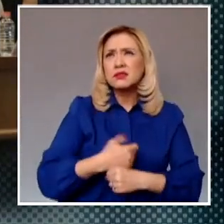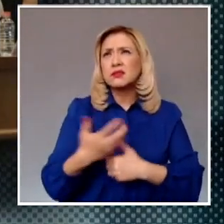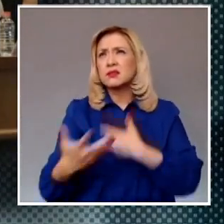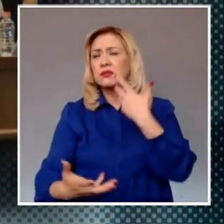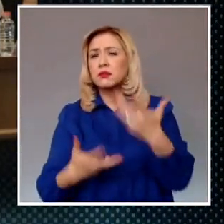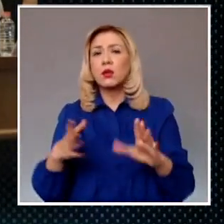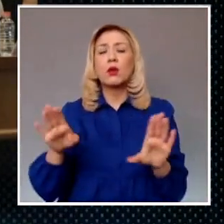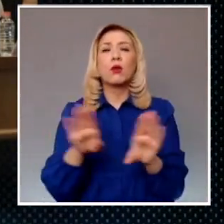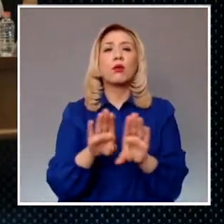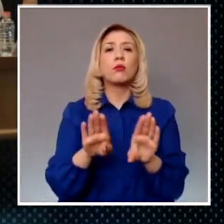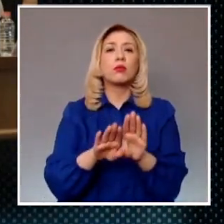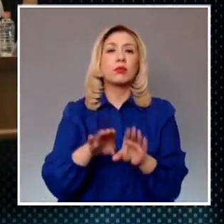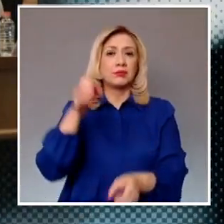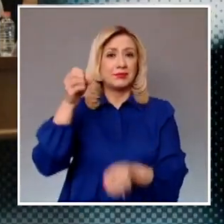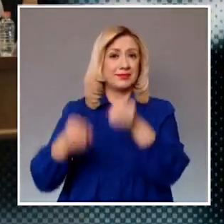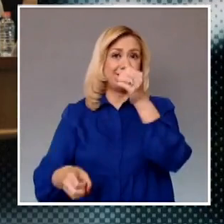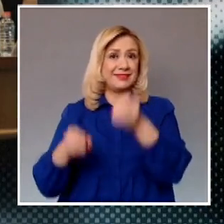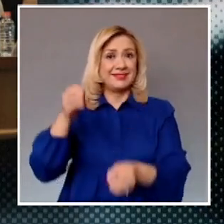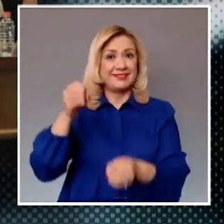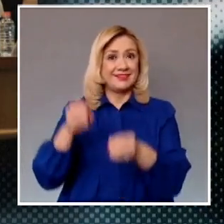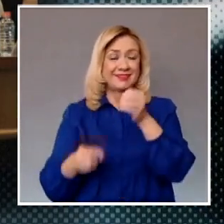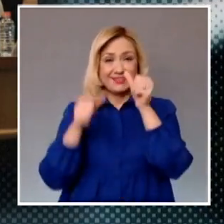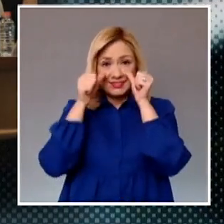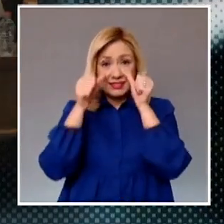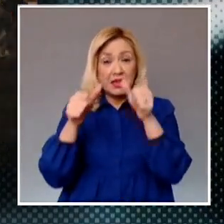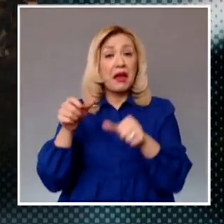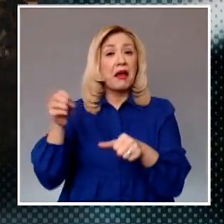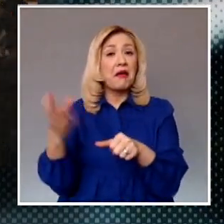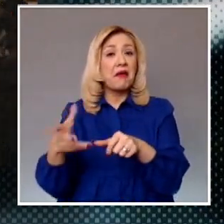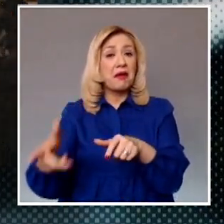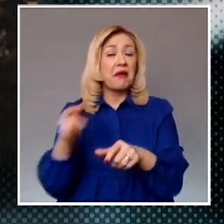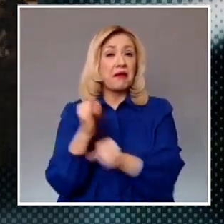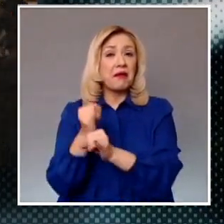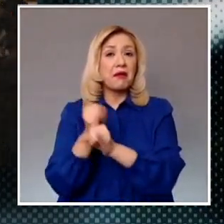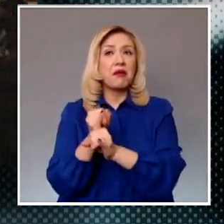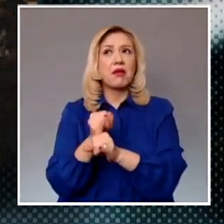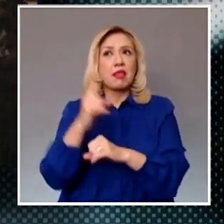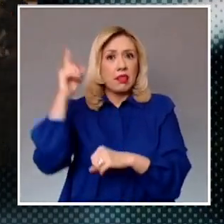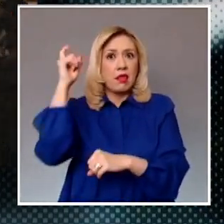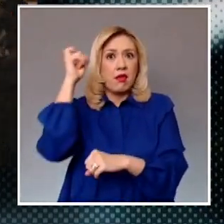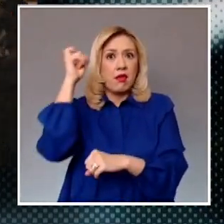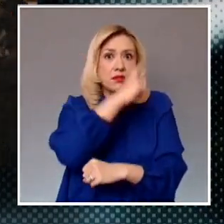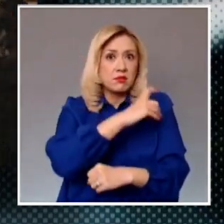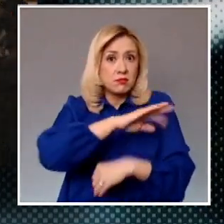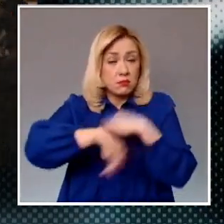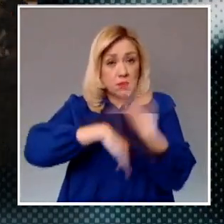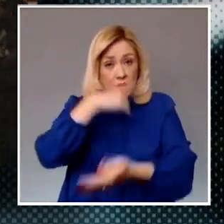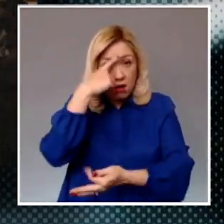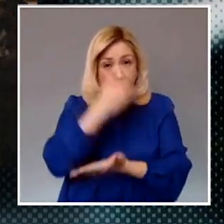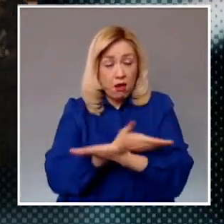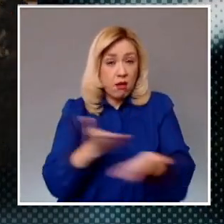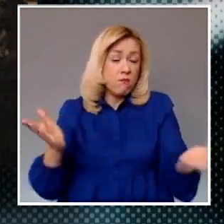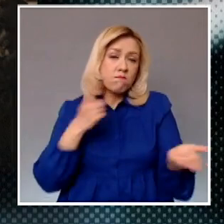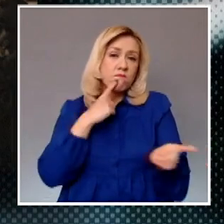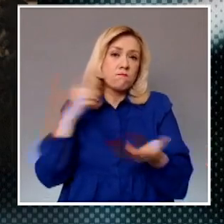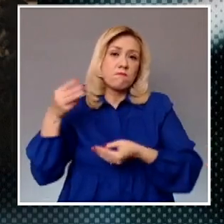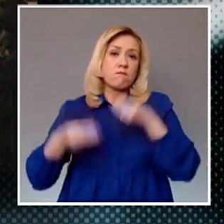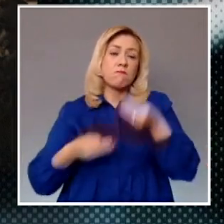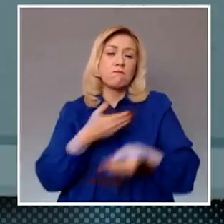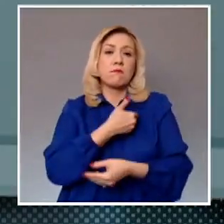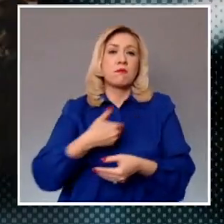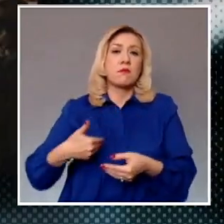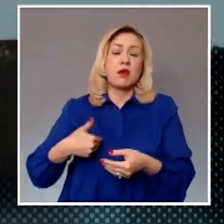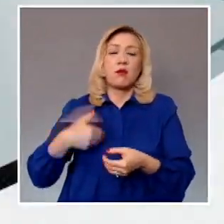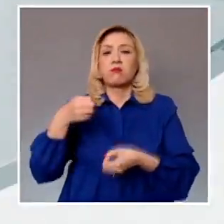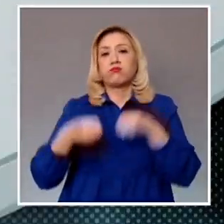digital sea equitativa, transparente y respetuosa de los derechos humanos, señaló la magistrada presidenta del Poder Judicial de